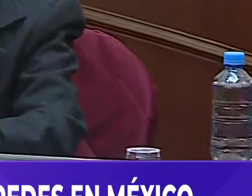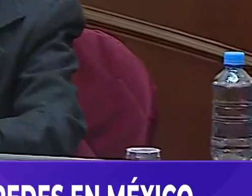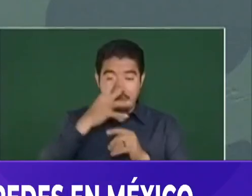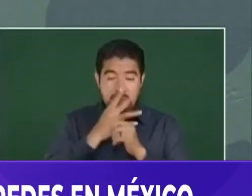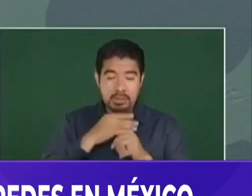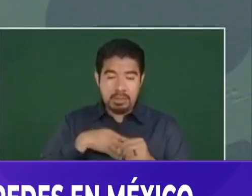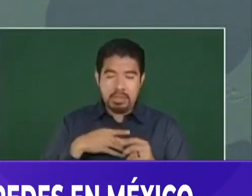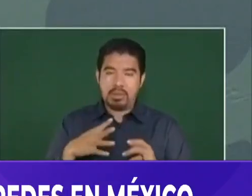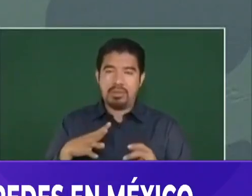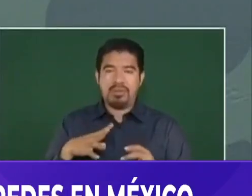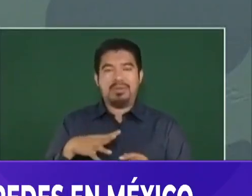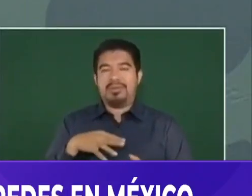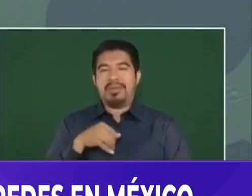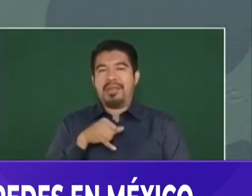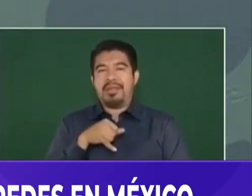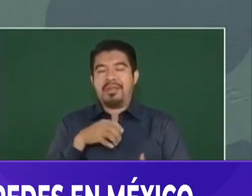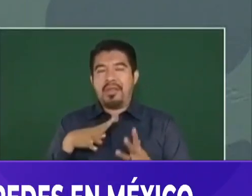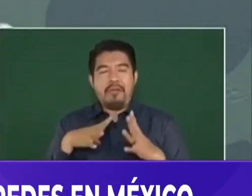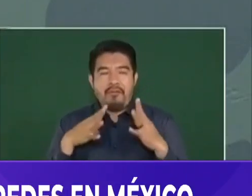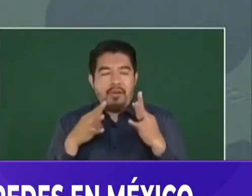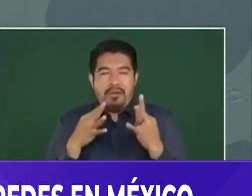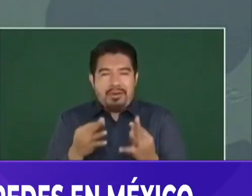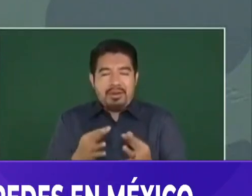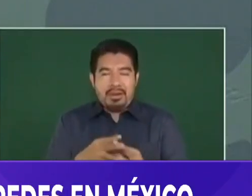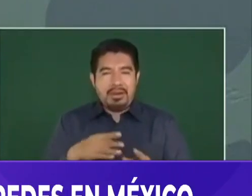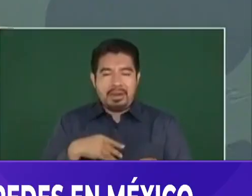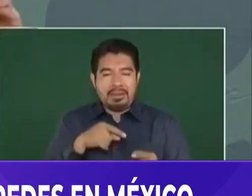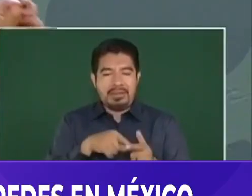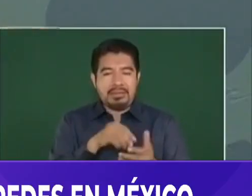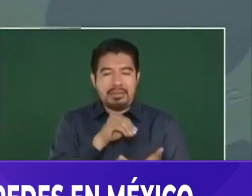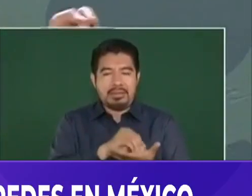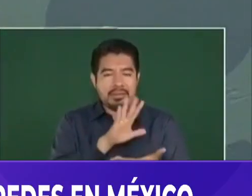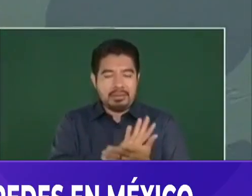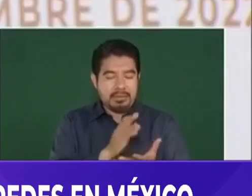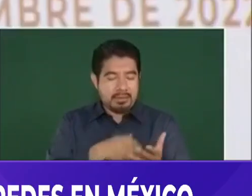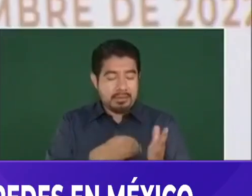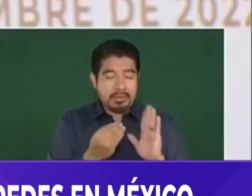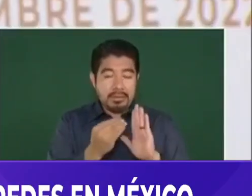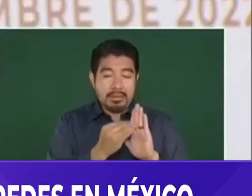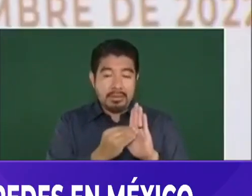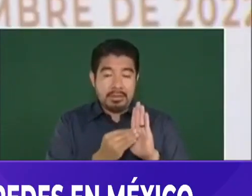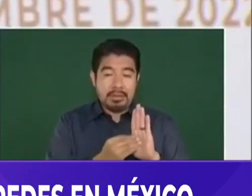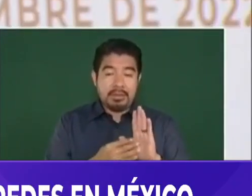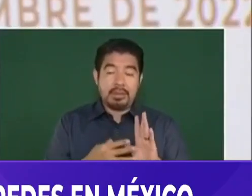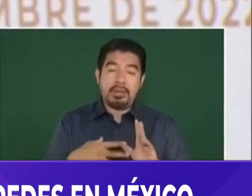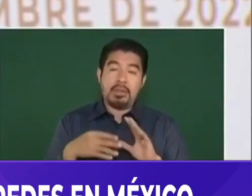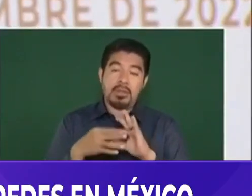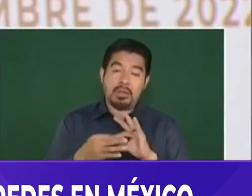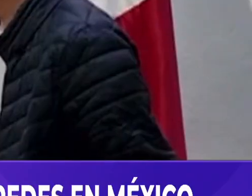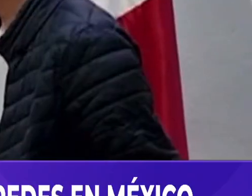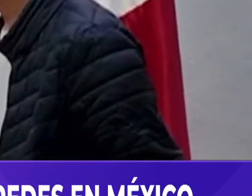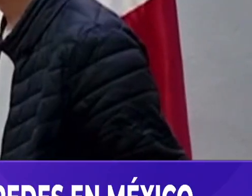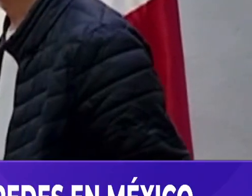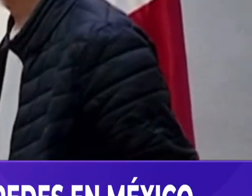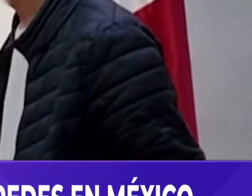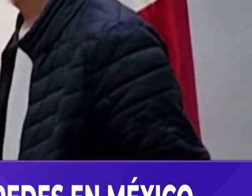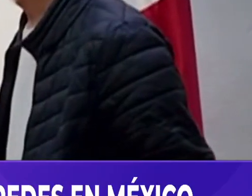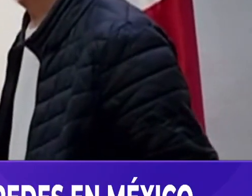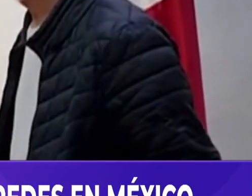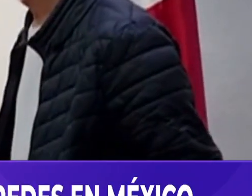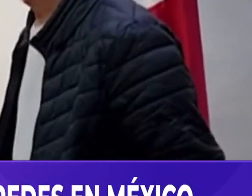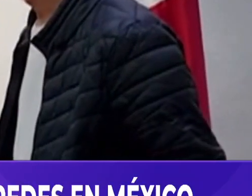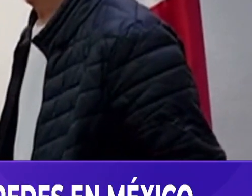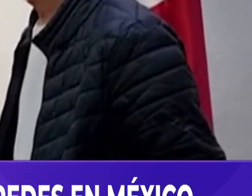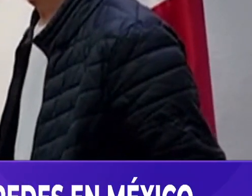en la Cancillería y entregado a las autoridades correspondientes. El diplomático también ratificó que la ex primera dama ingresó a la